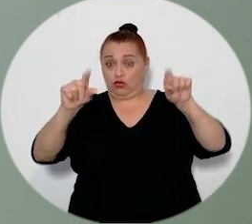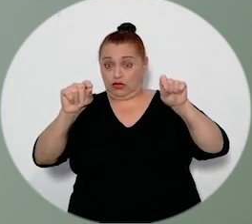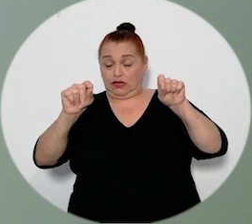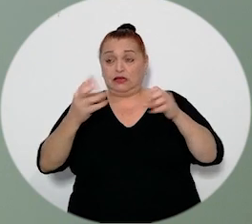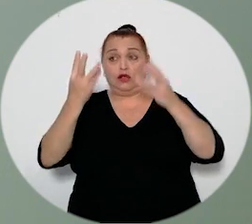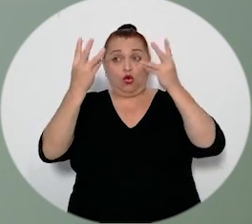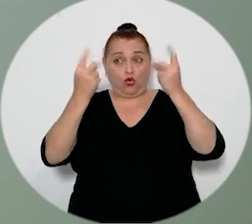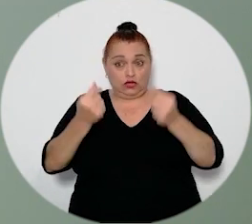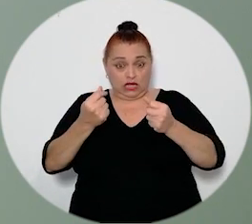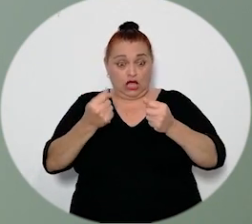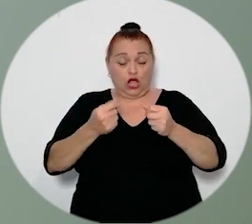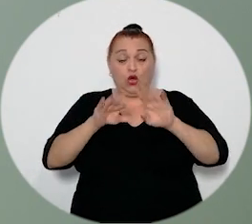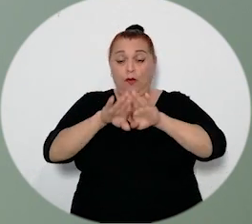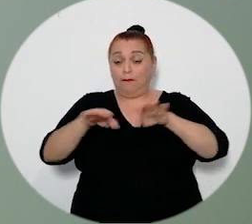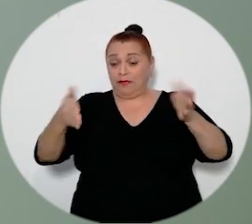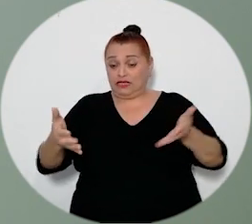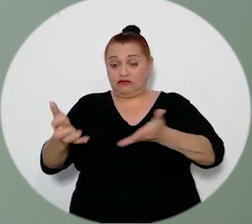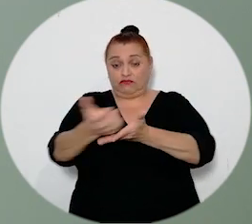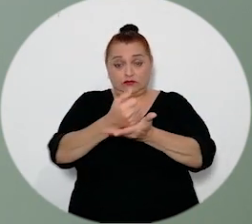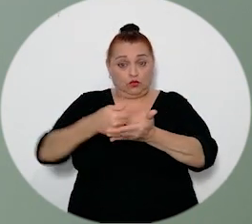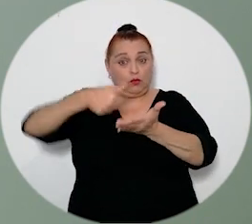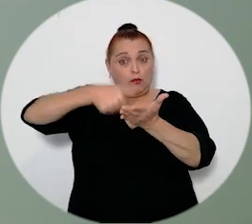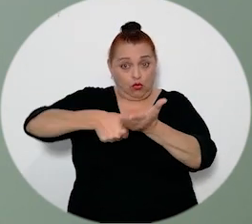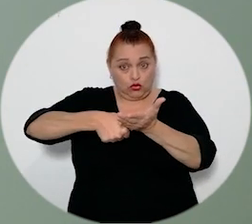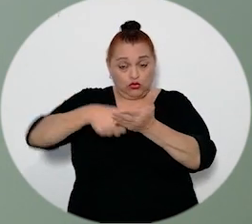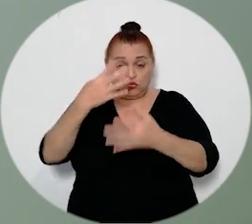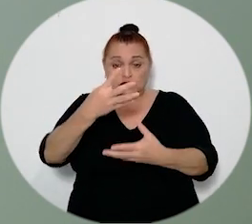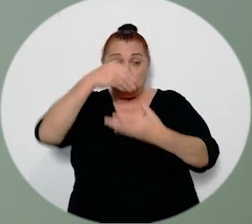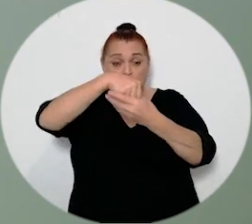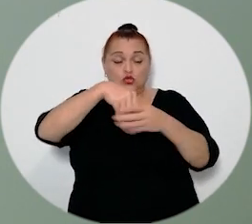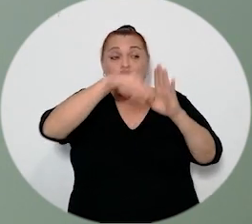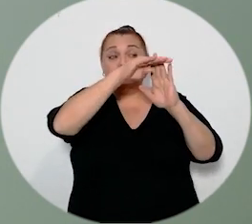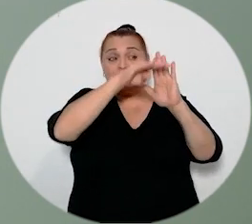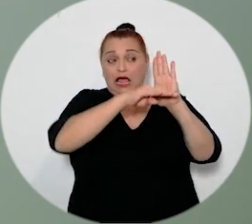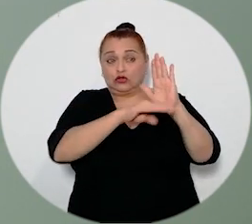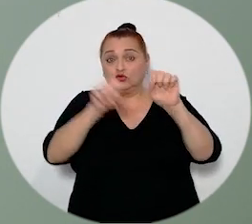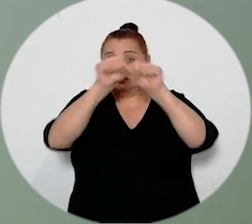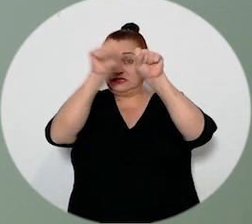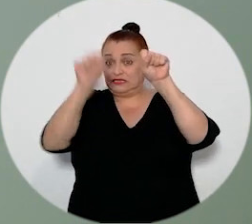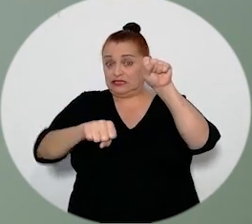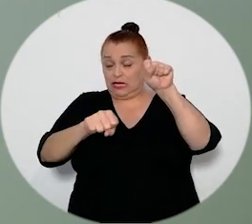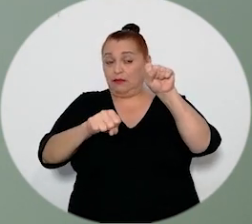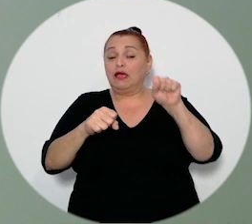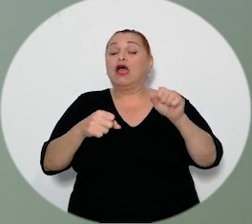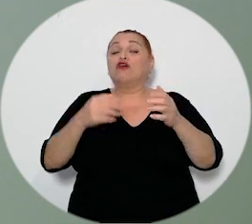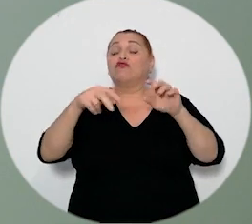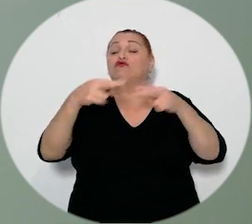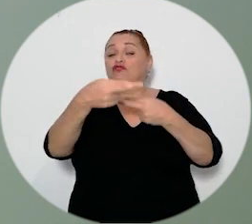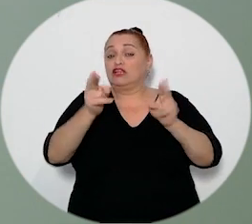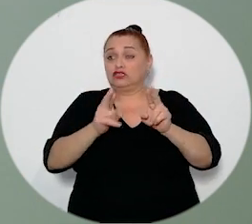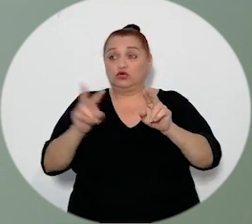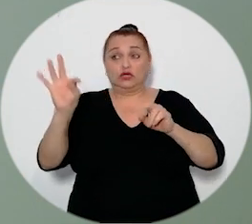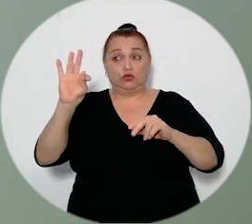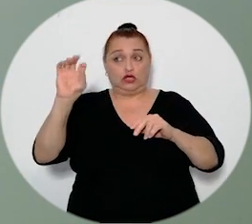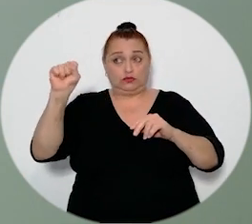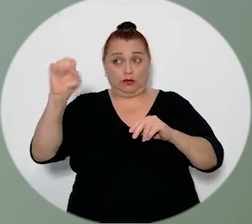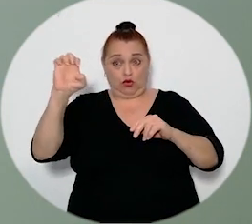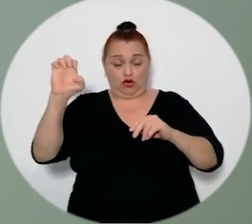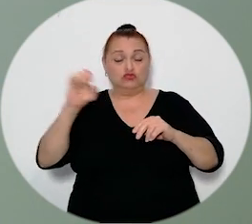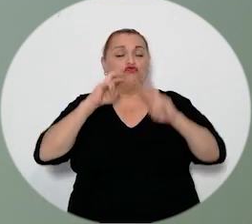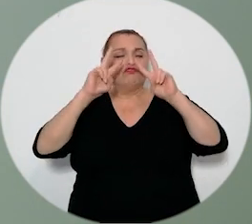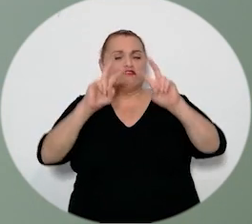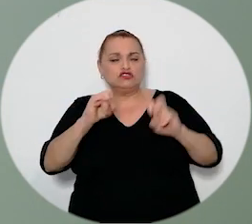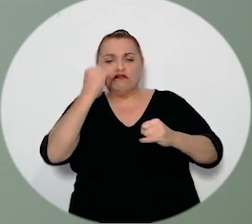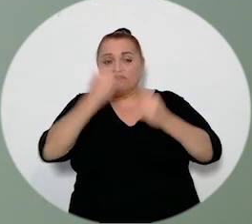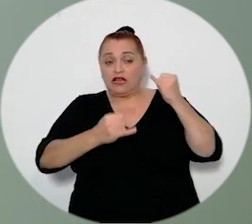escrutinio correspondiente a la junta receptora de votos e inclusión de esos datos en el sistema de registro del TSE, revisión final del control de